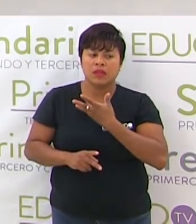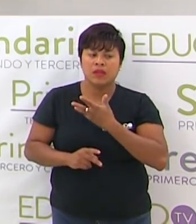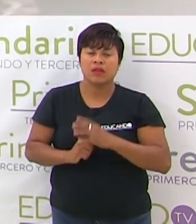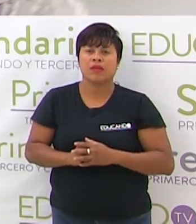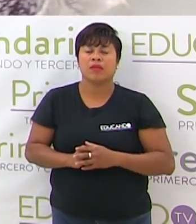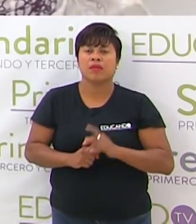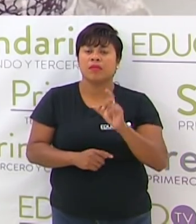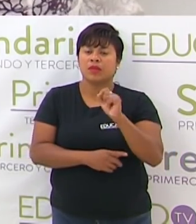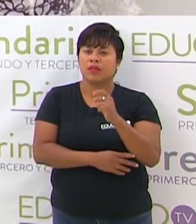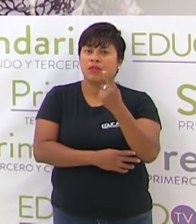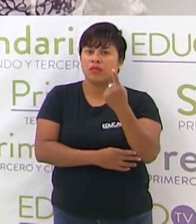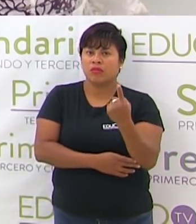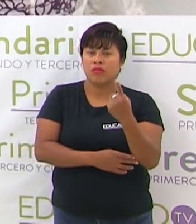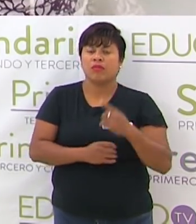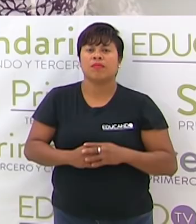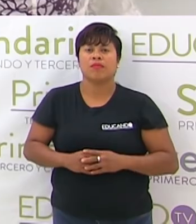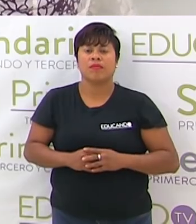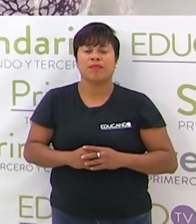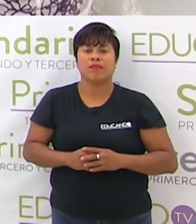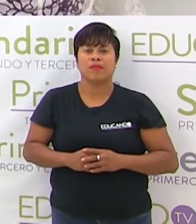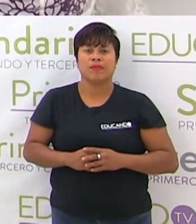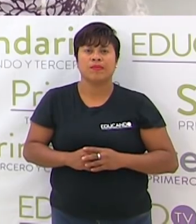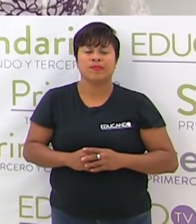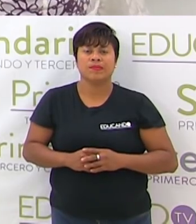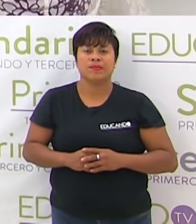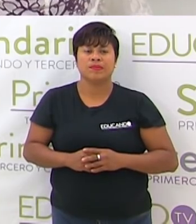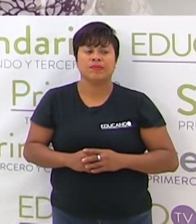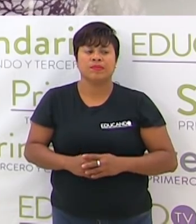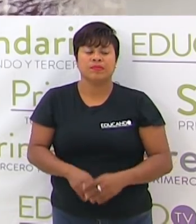tiene 21, ¿verdad?